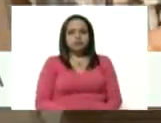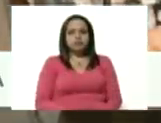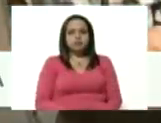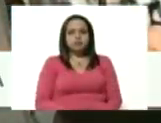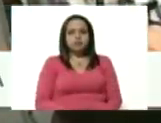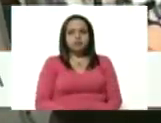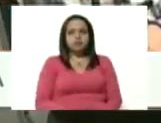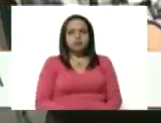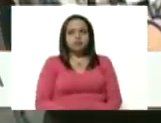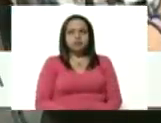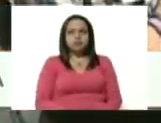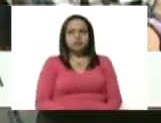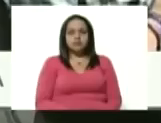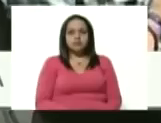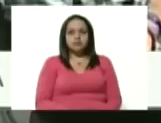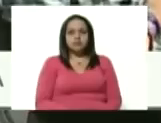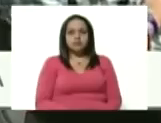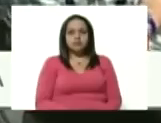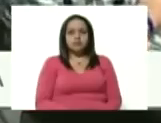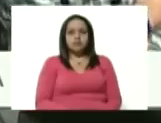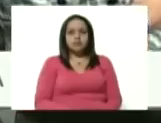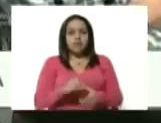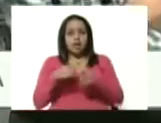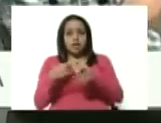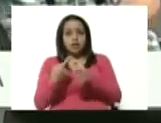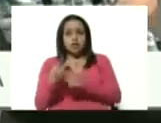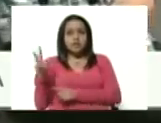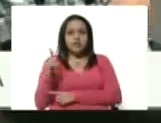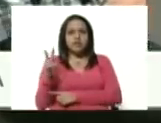Exactamente. Por eso yo le pido a Venezuela